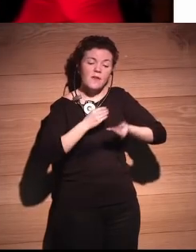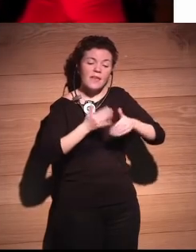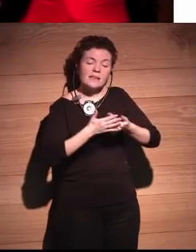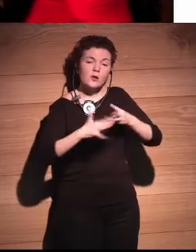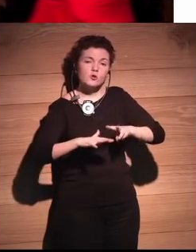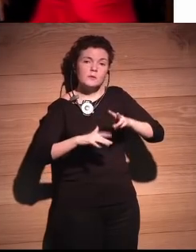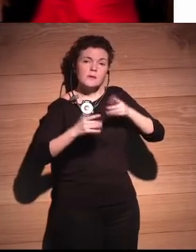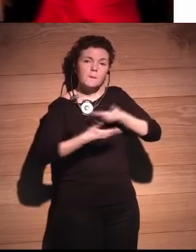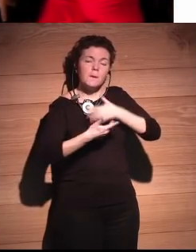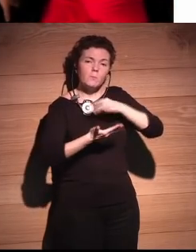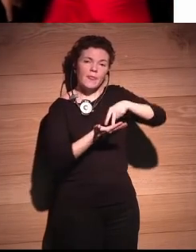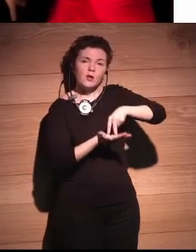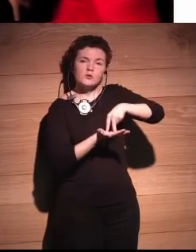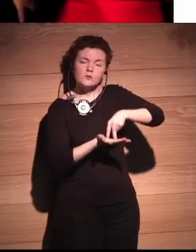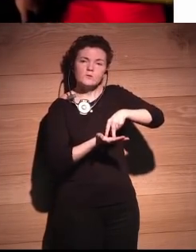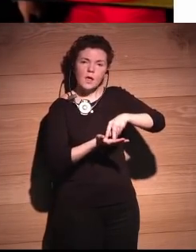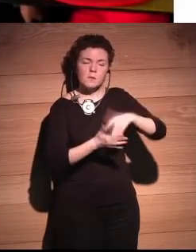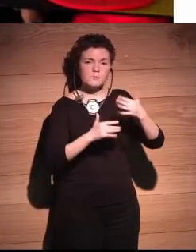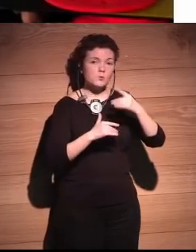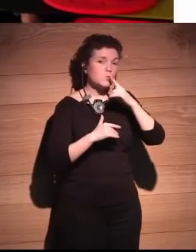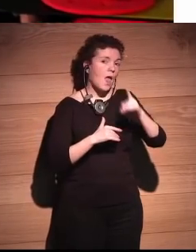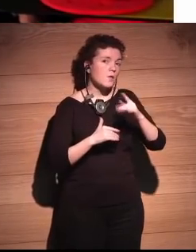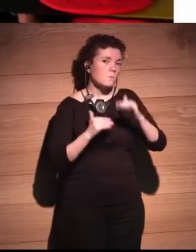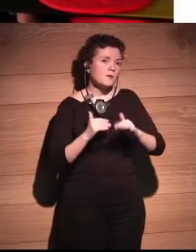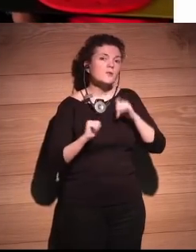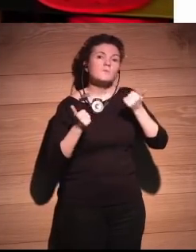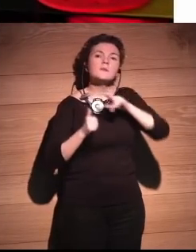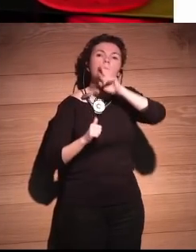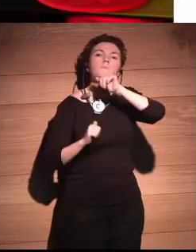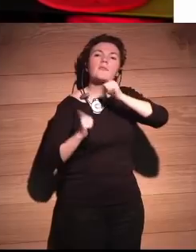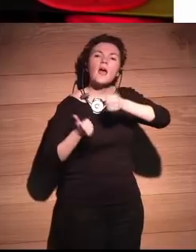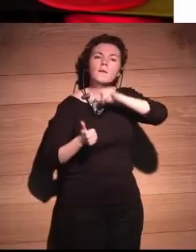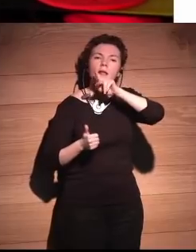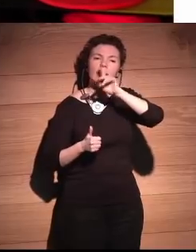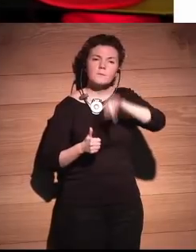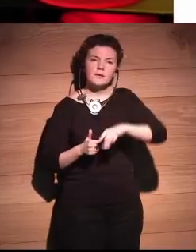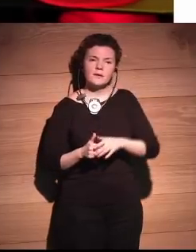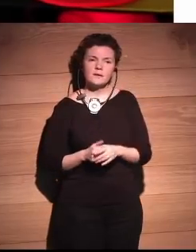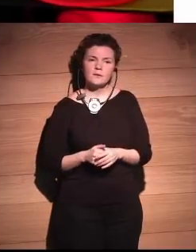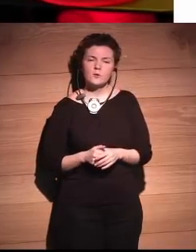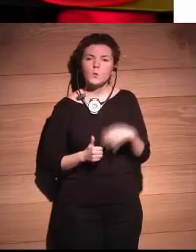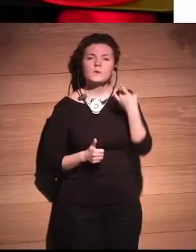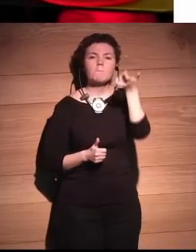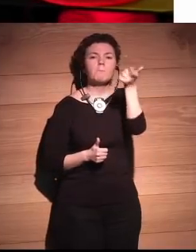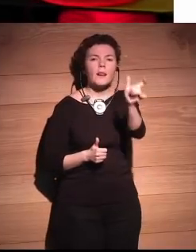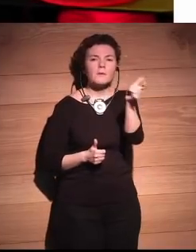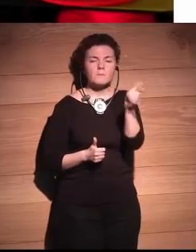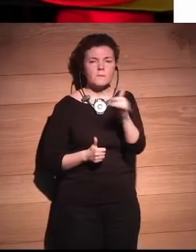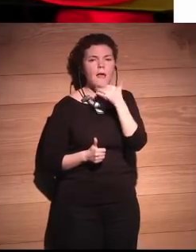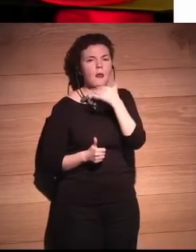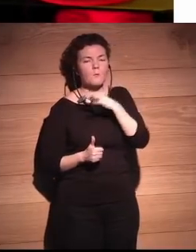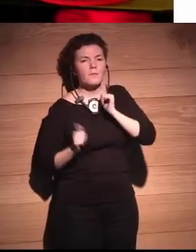ella, bueno, pues había tardado menos de un año también. Y después empezó a hablar también, ahí vemos cómo utiliza algunas palabras